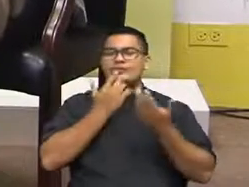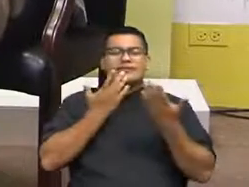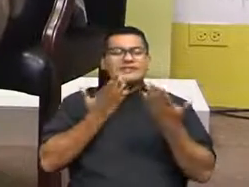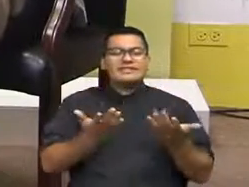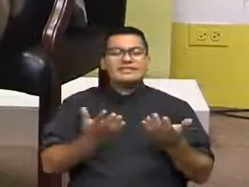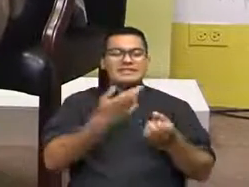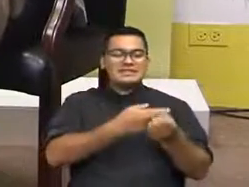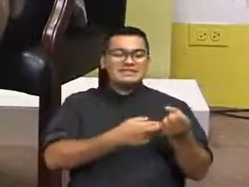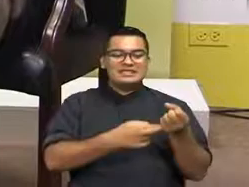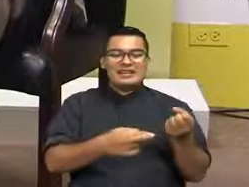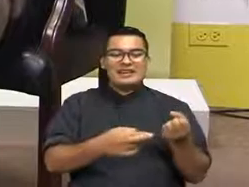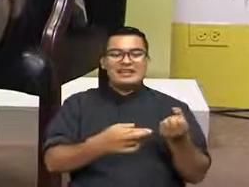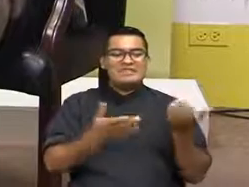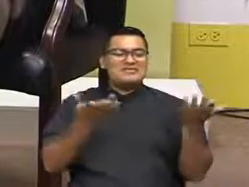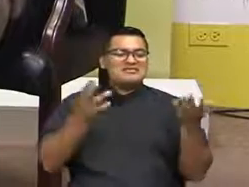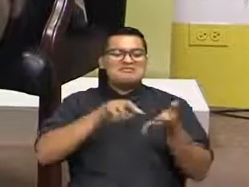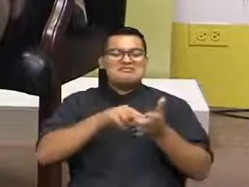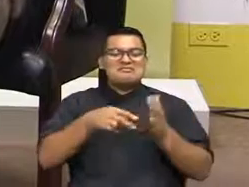de sangre